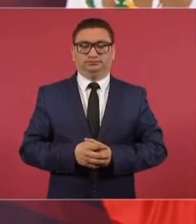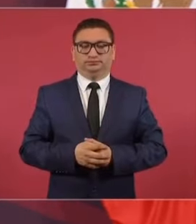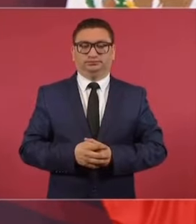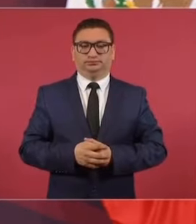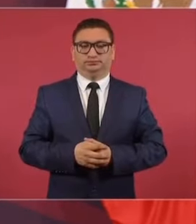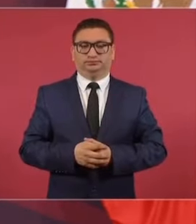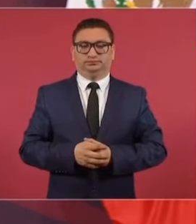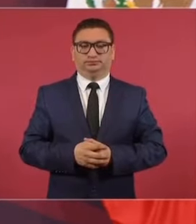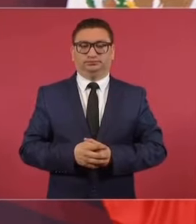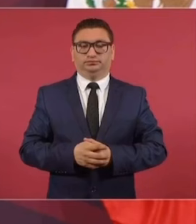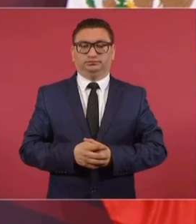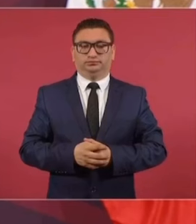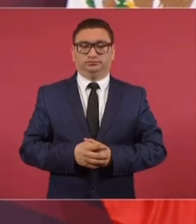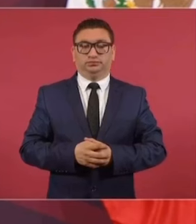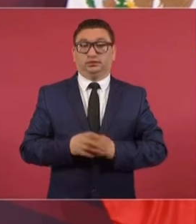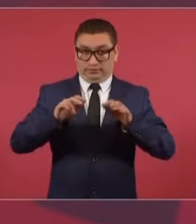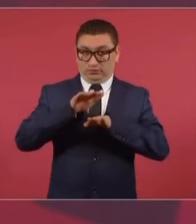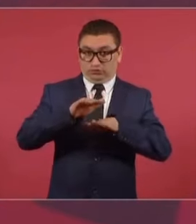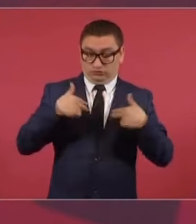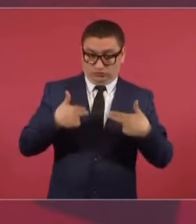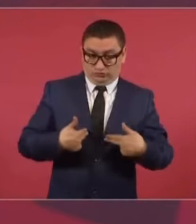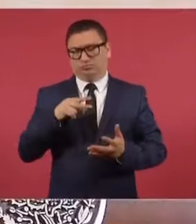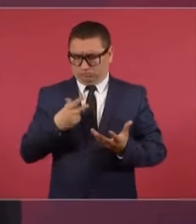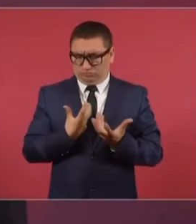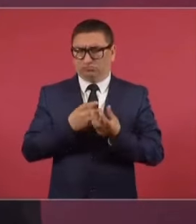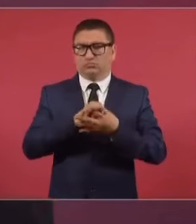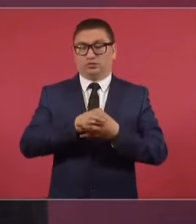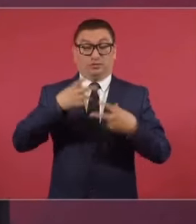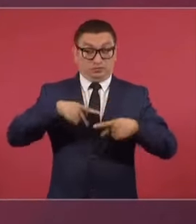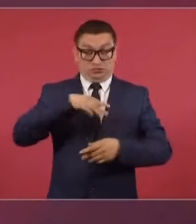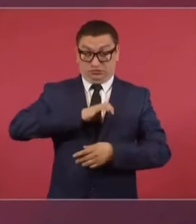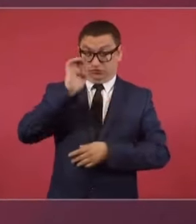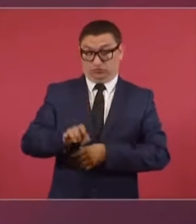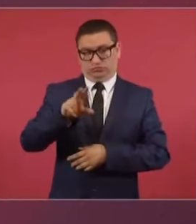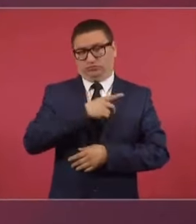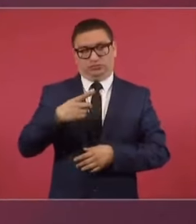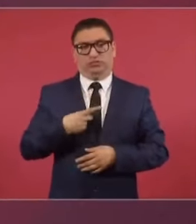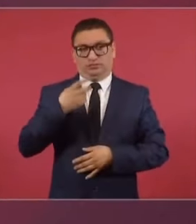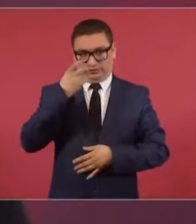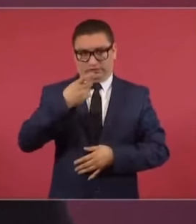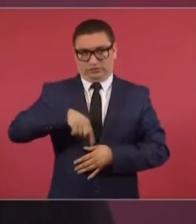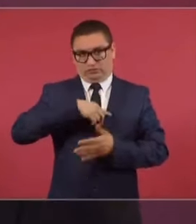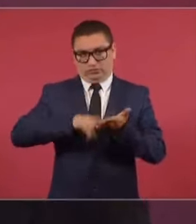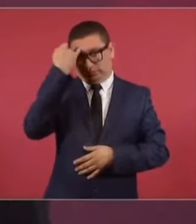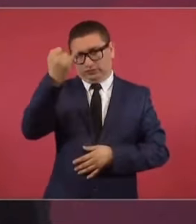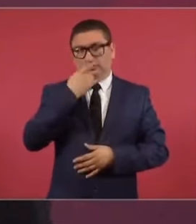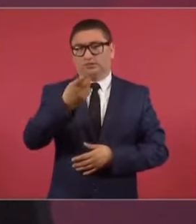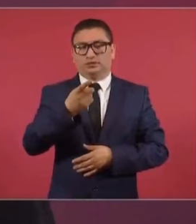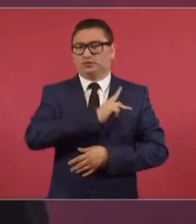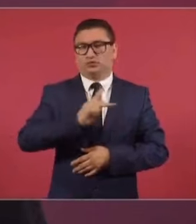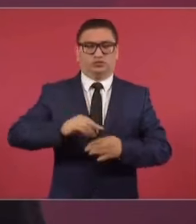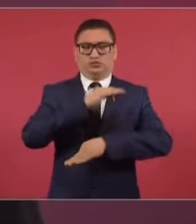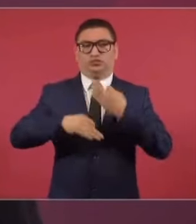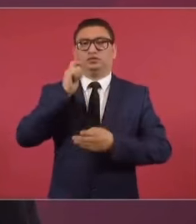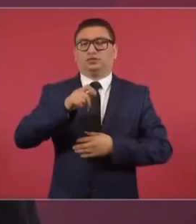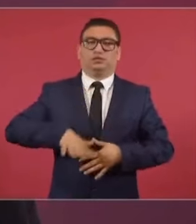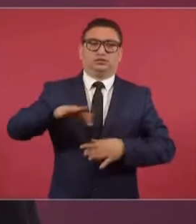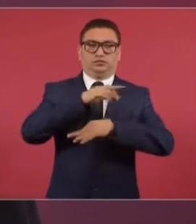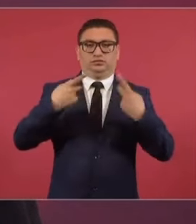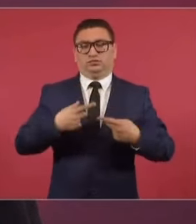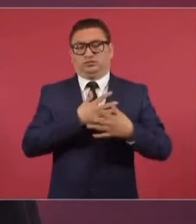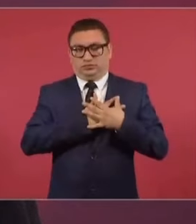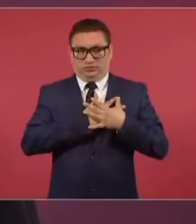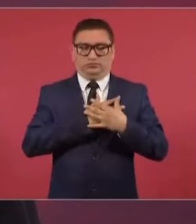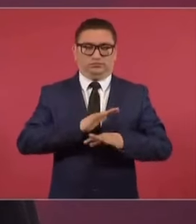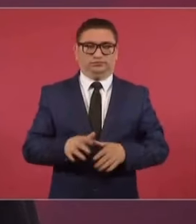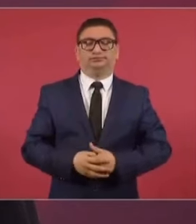Nada humano me es ajeno y no hay que odiar, y hay que poner en práctica ese principio filosófico universal del amor al prójimo.